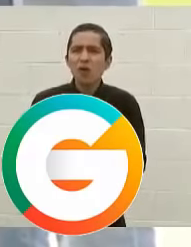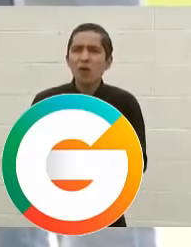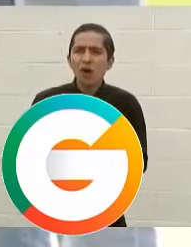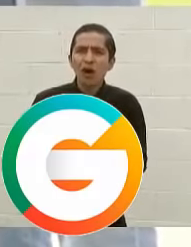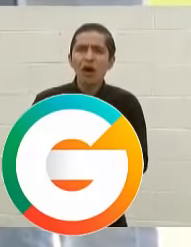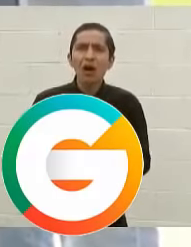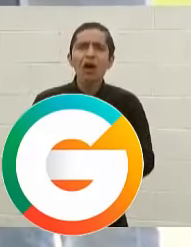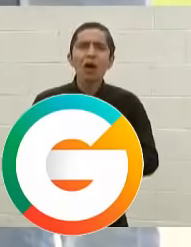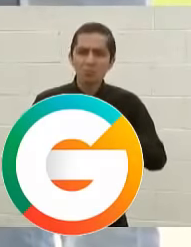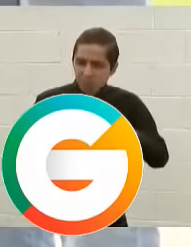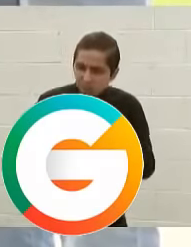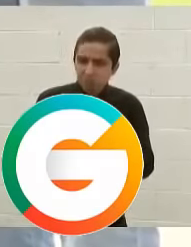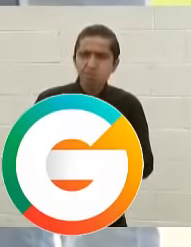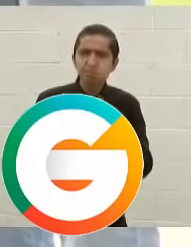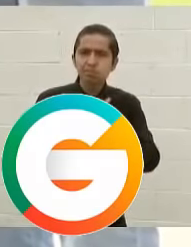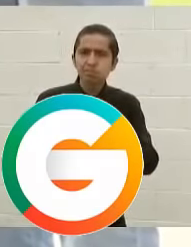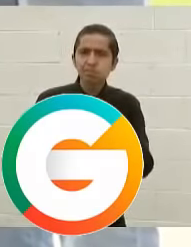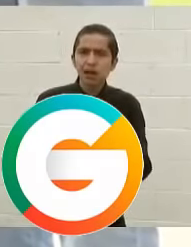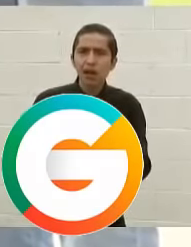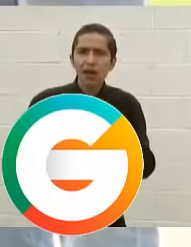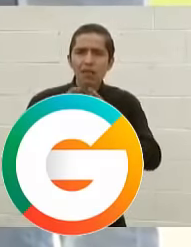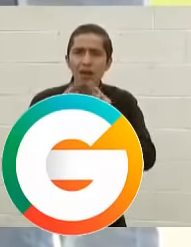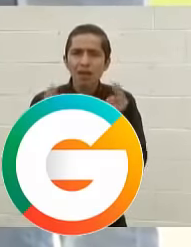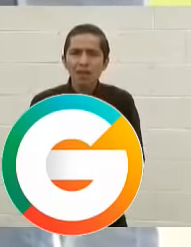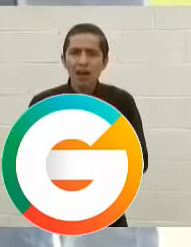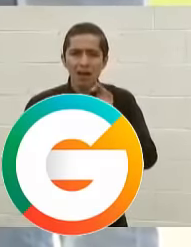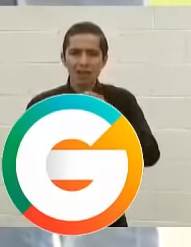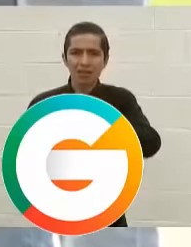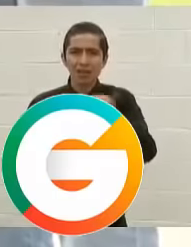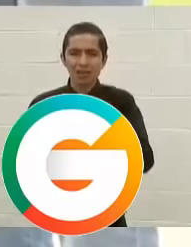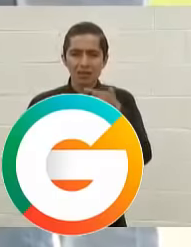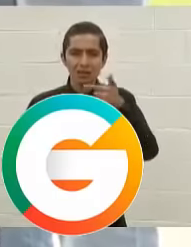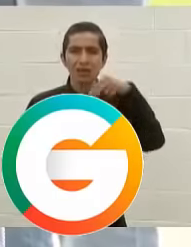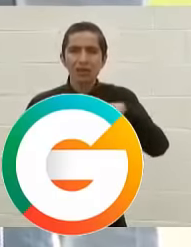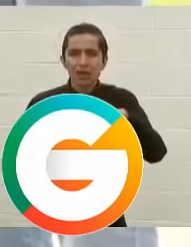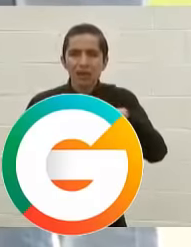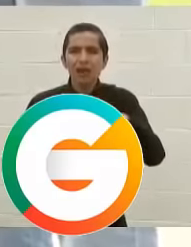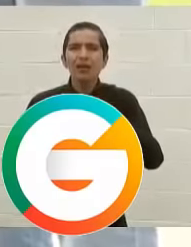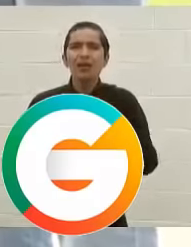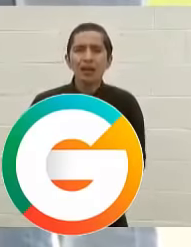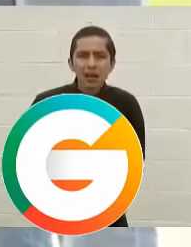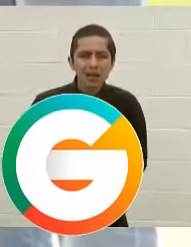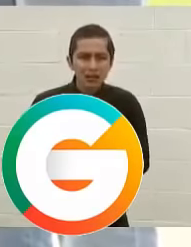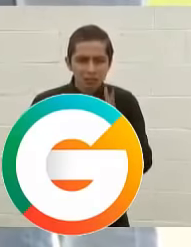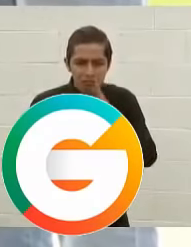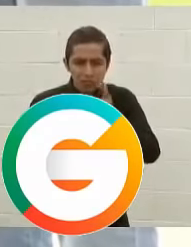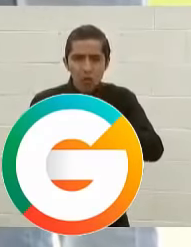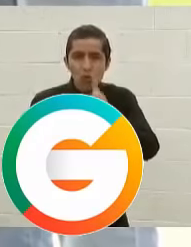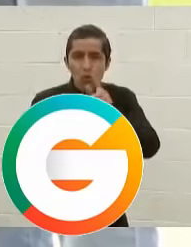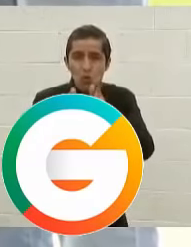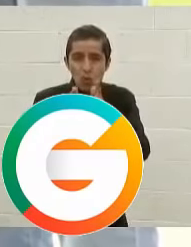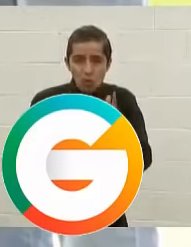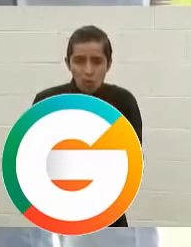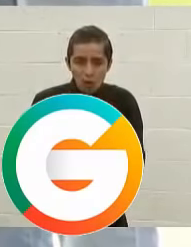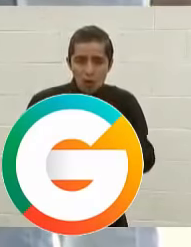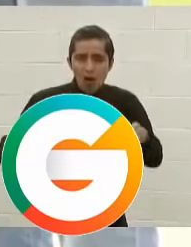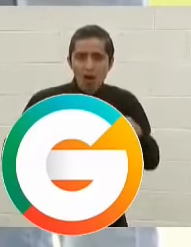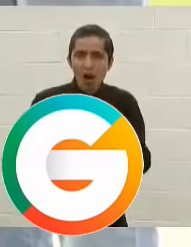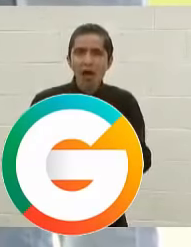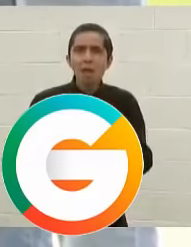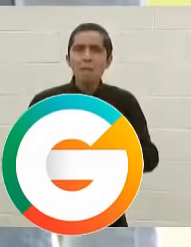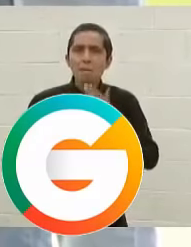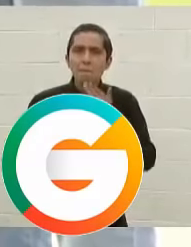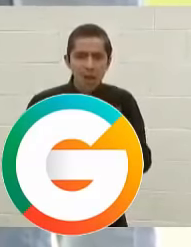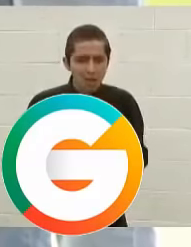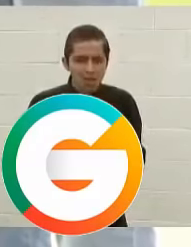declaración de guerra del cártel de Jalisco Nueva Generación, dado que se nota un grupo delictivo entrenado